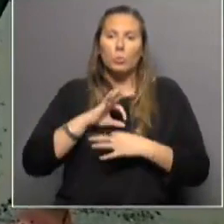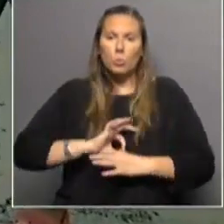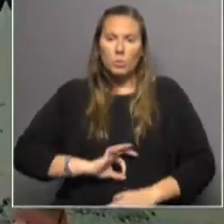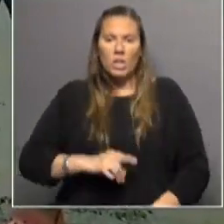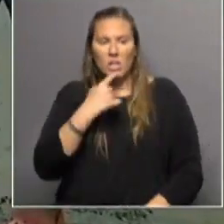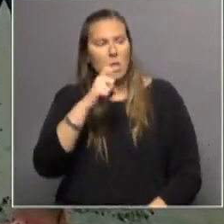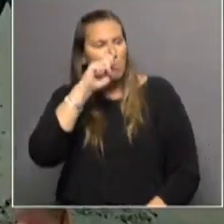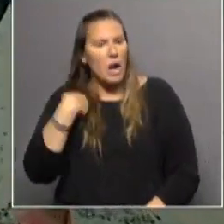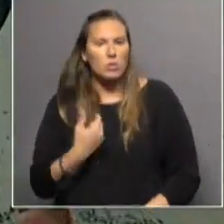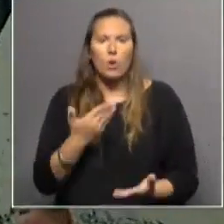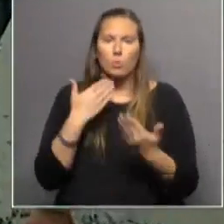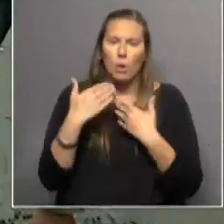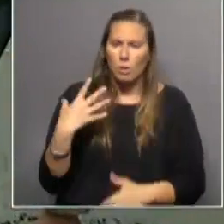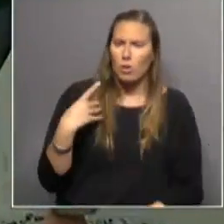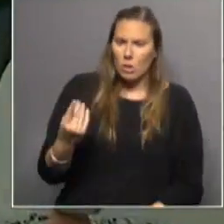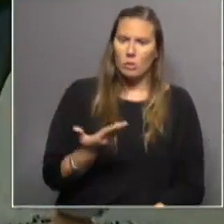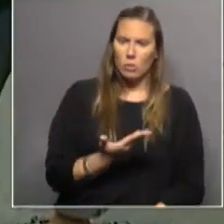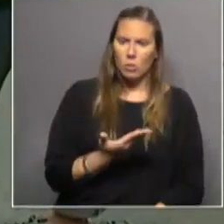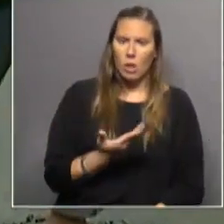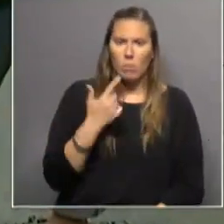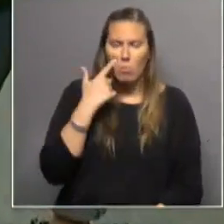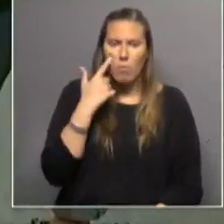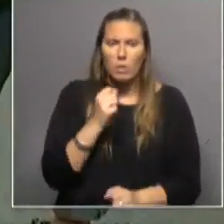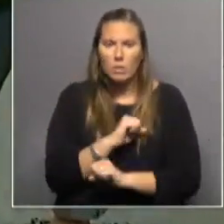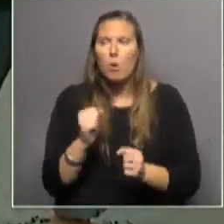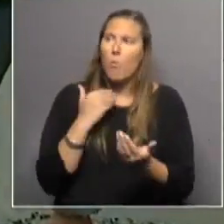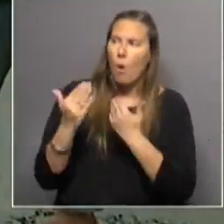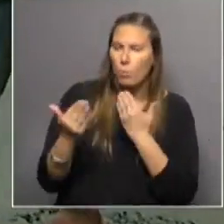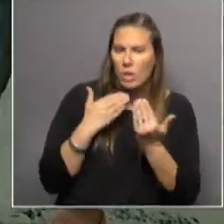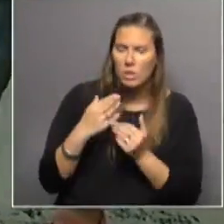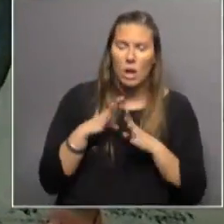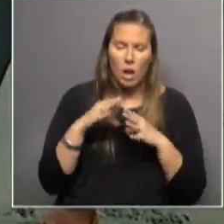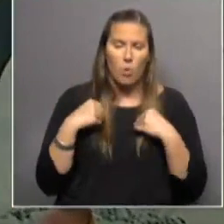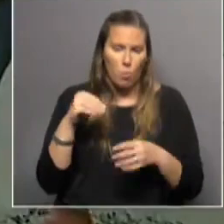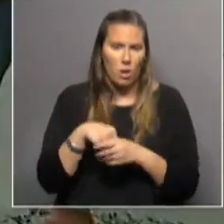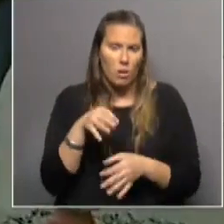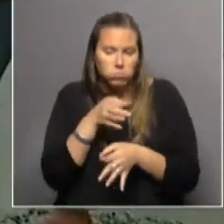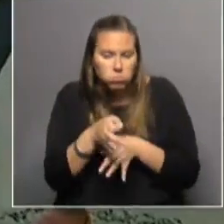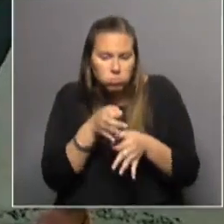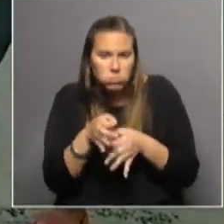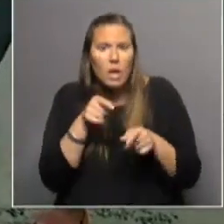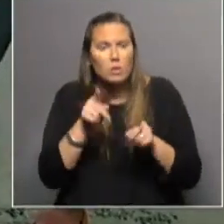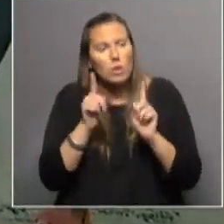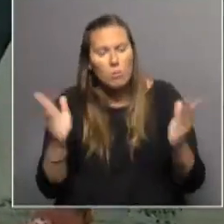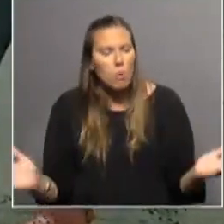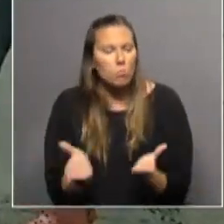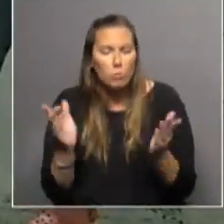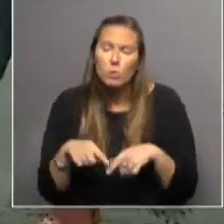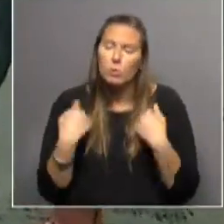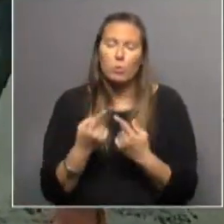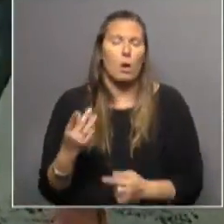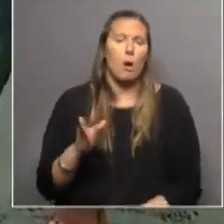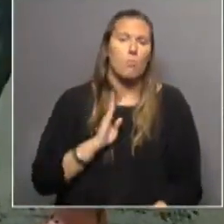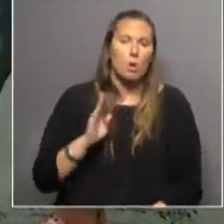macho, hoy estoy hablando con la directora y vamos a tratar de generar una charla en la escuela. Y eso lo tenemos que promover todas las mujeres,